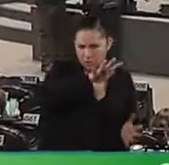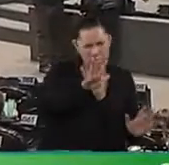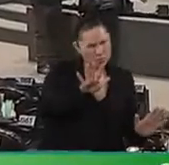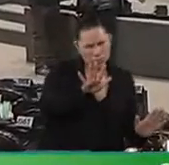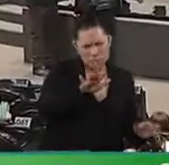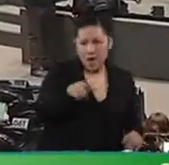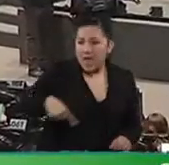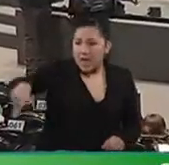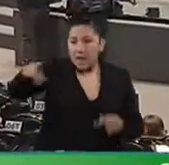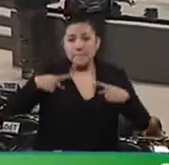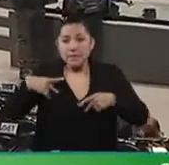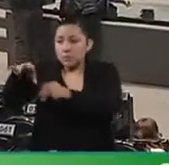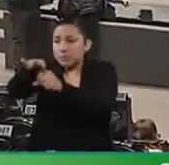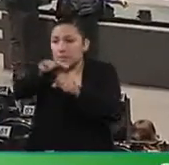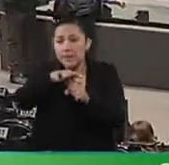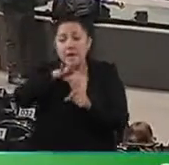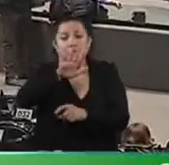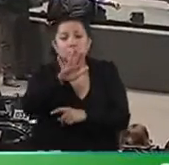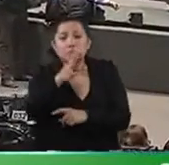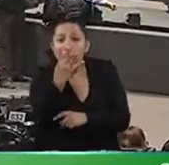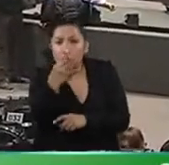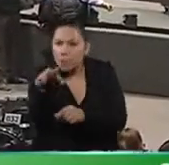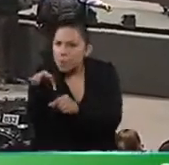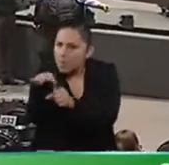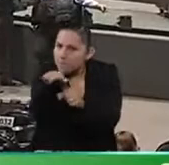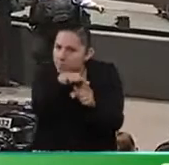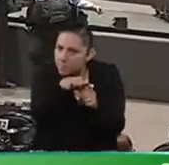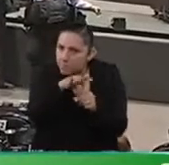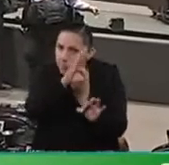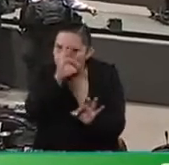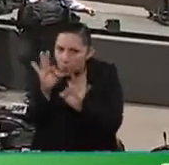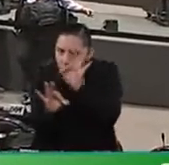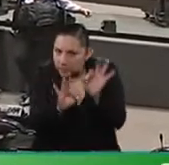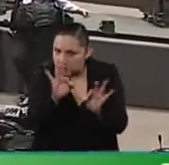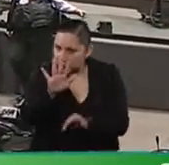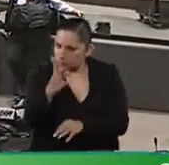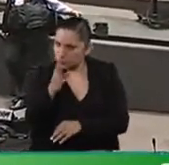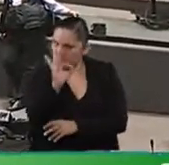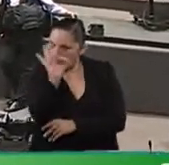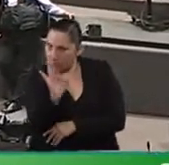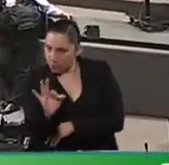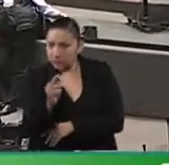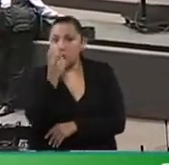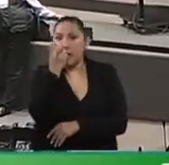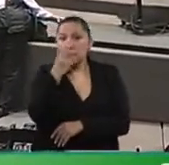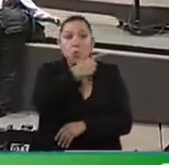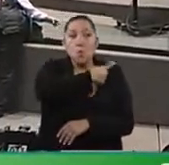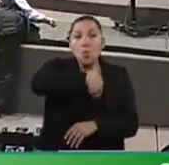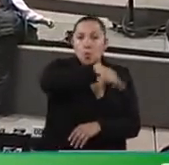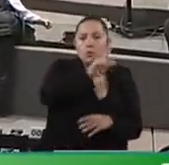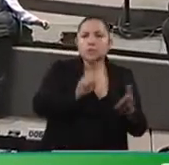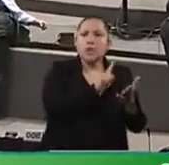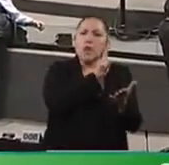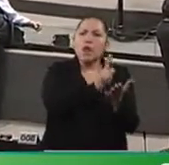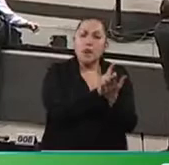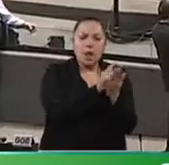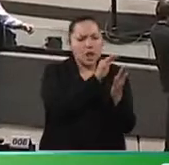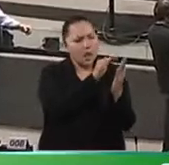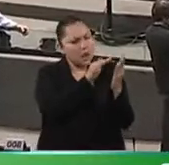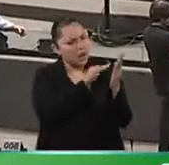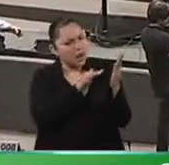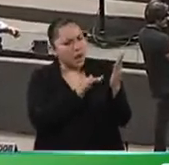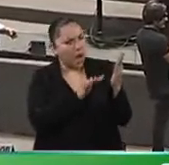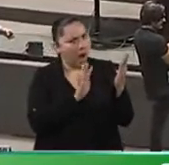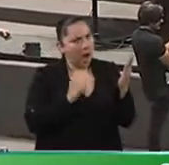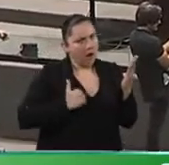votos fue una perversa interpretación de la ley y la subordinación de la mayoría